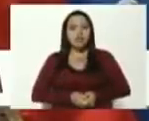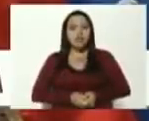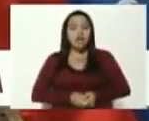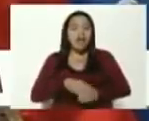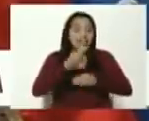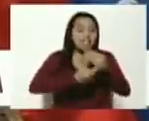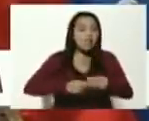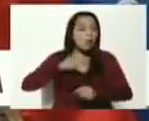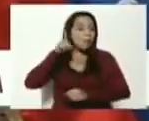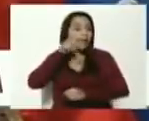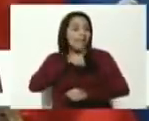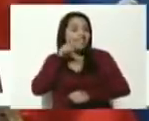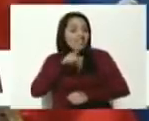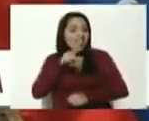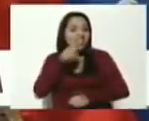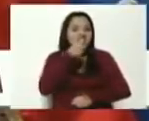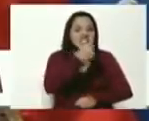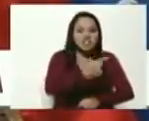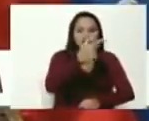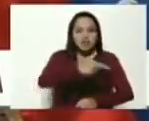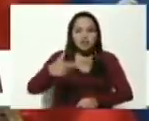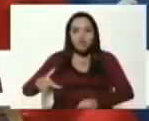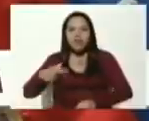donde, buscando el lucro